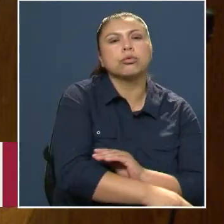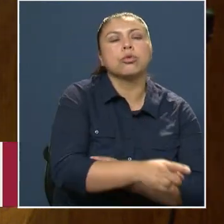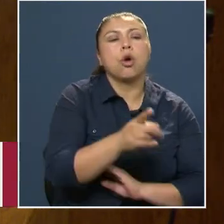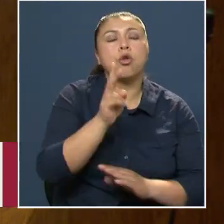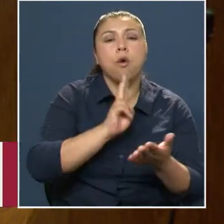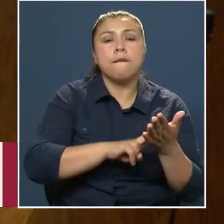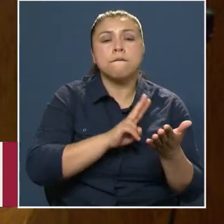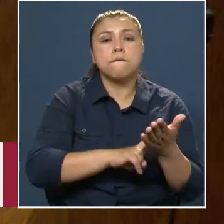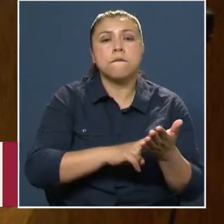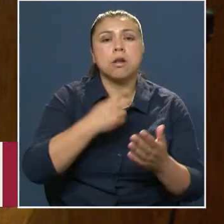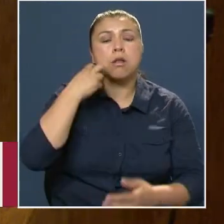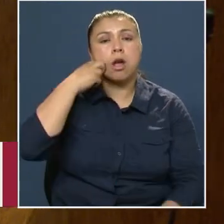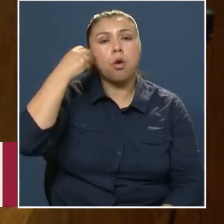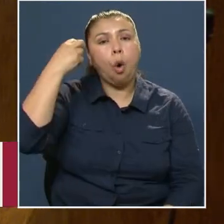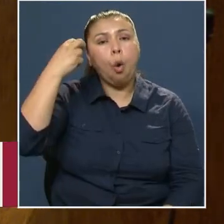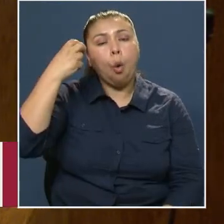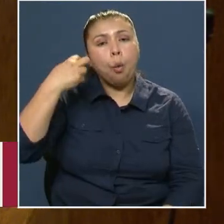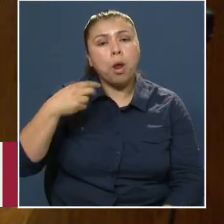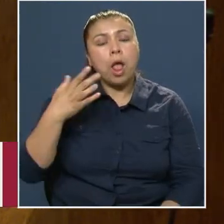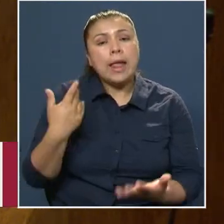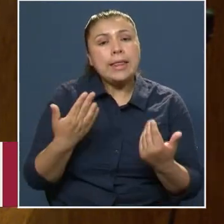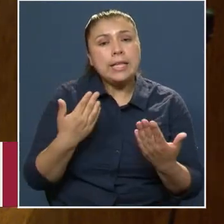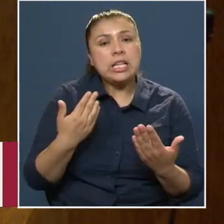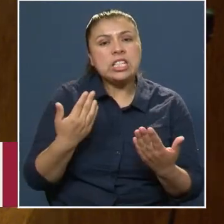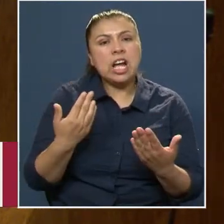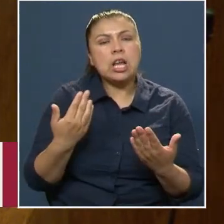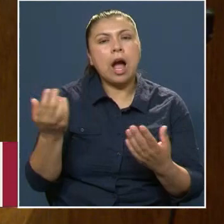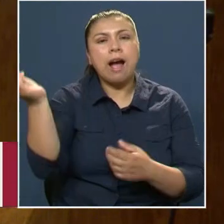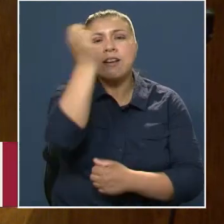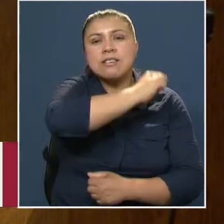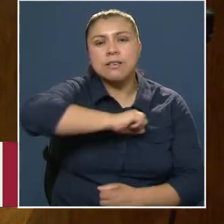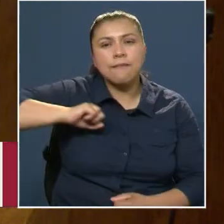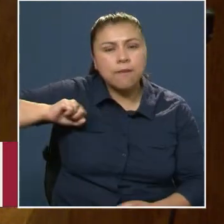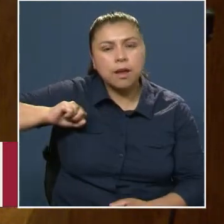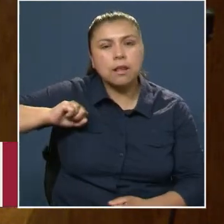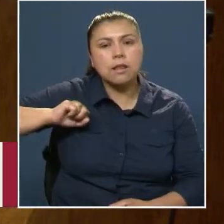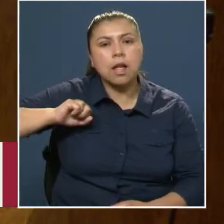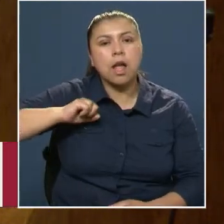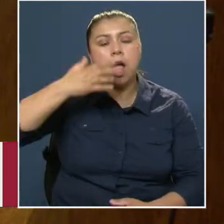Y un verdadero humanista es necesariamente rebelde en cuerpo y alma.